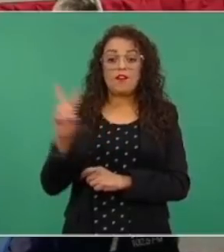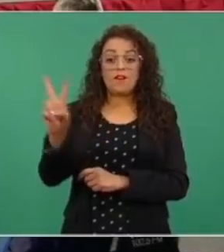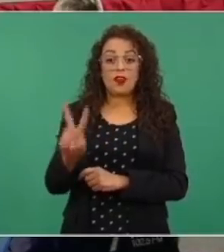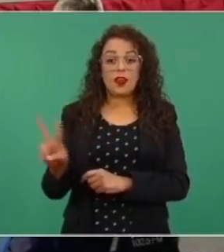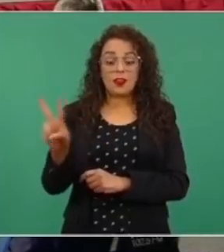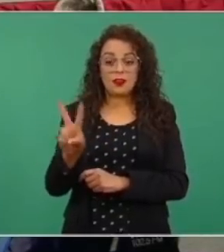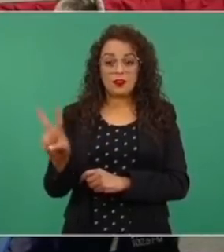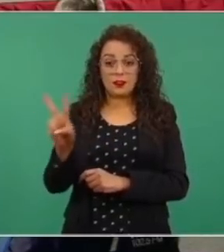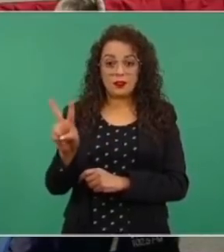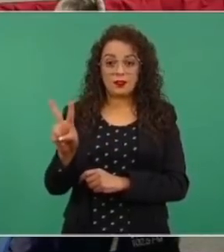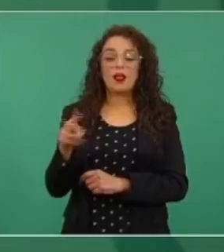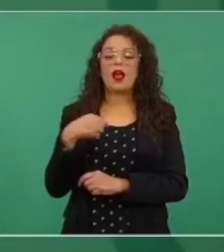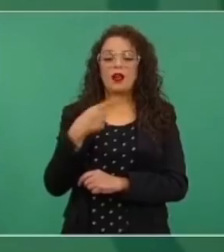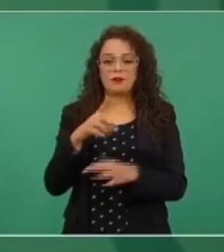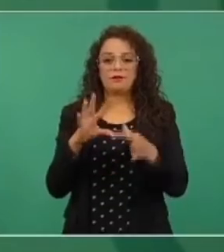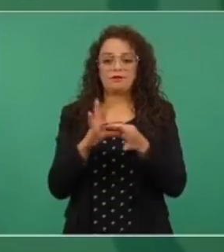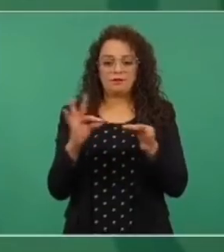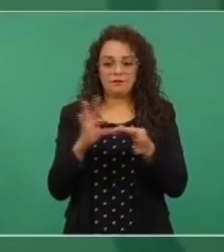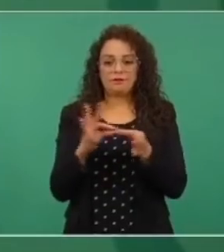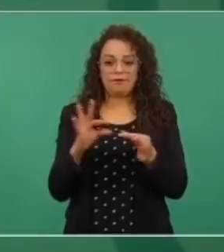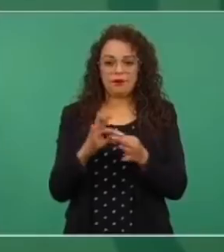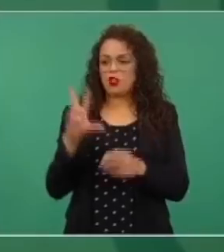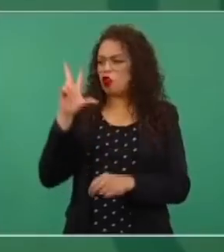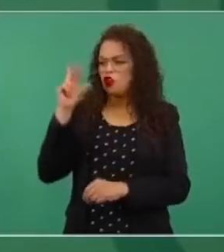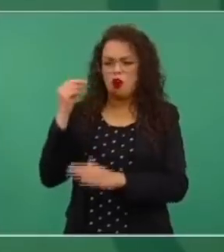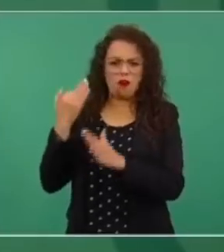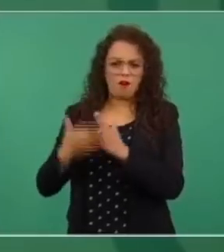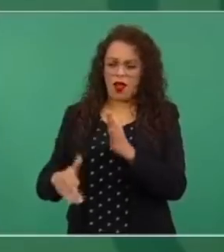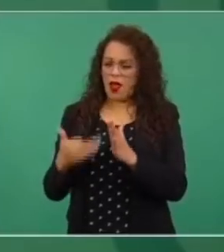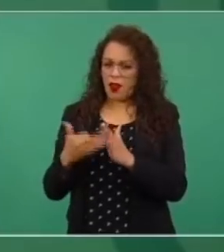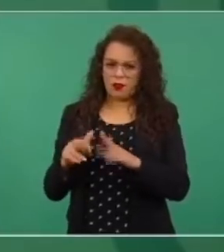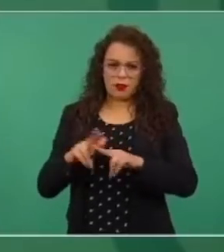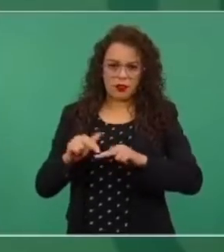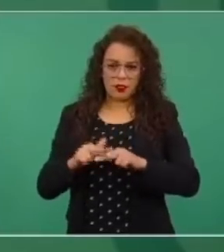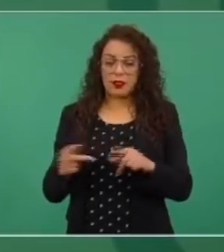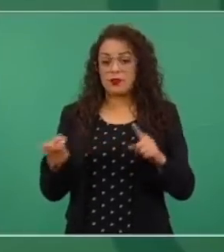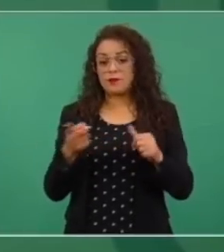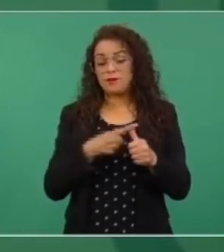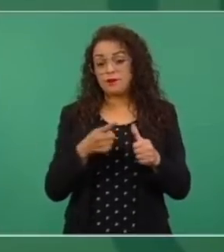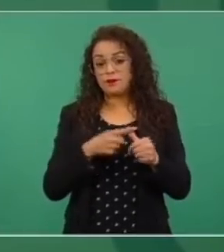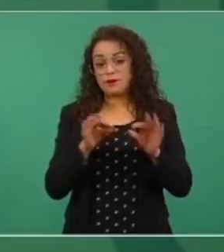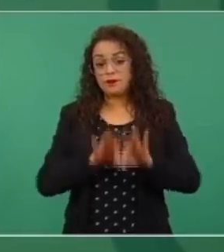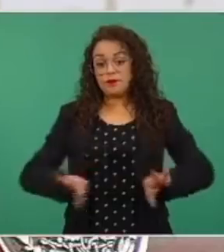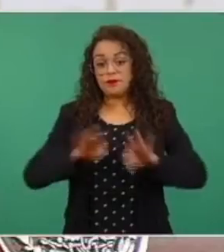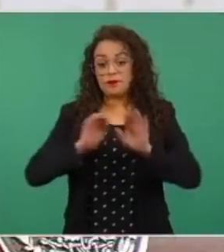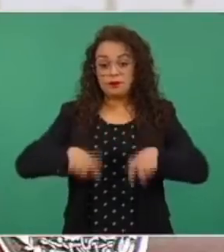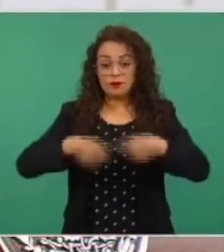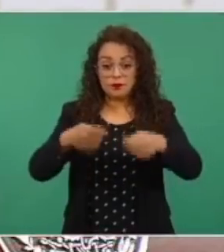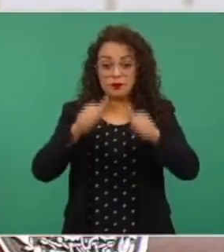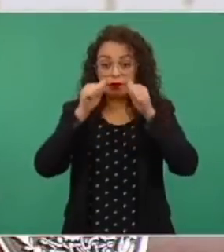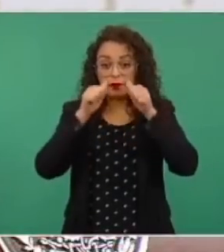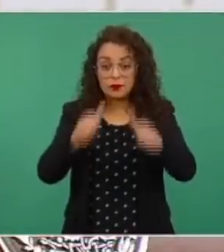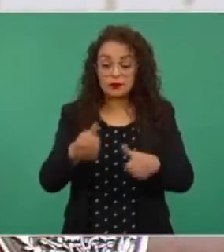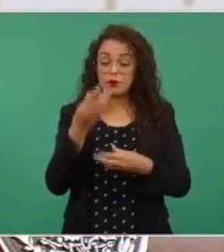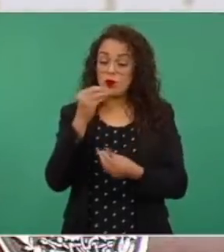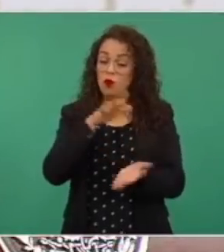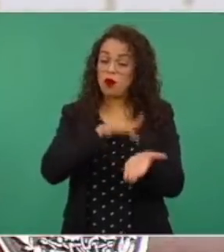falta. Ok. Y como son programas prioritarios, okay, de mucho apoyo,